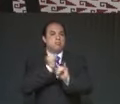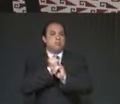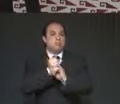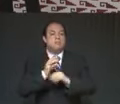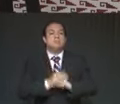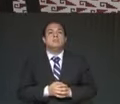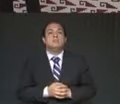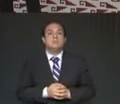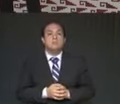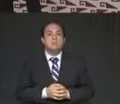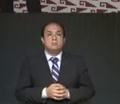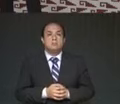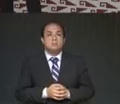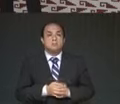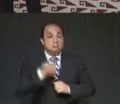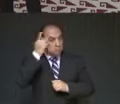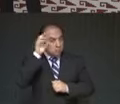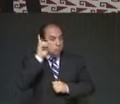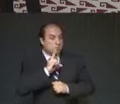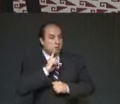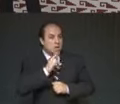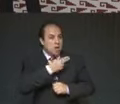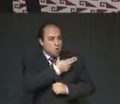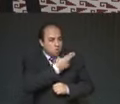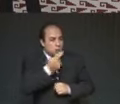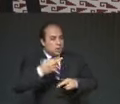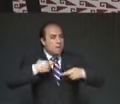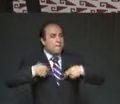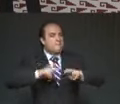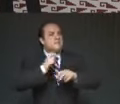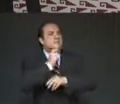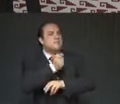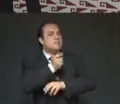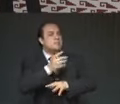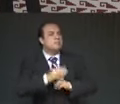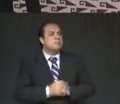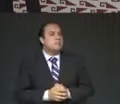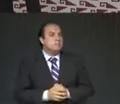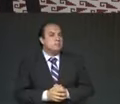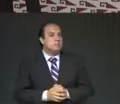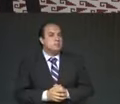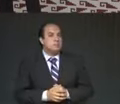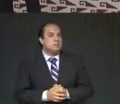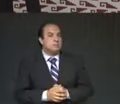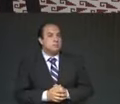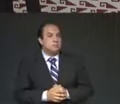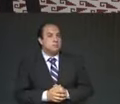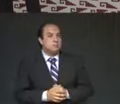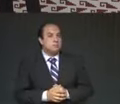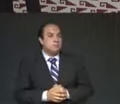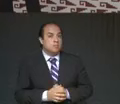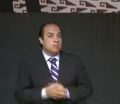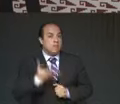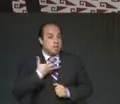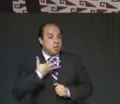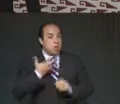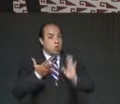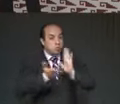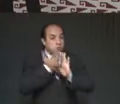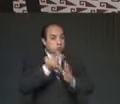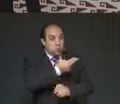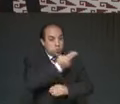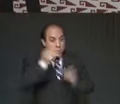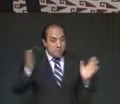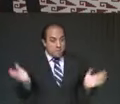Perfecto. Doctora, para usted, ¿qué representa el hecho de que una obra que ustedes impulsaron se